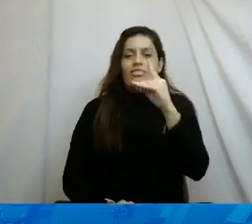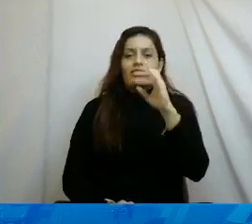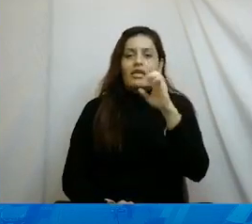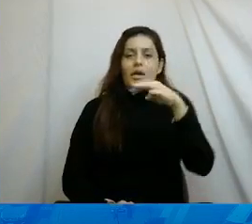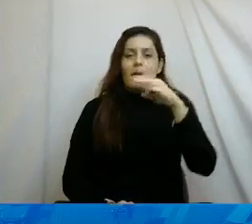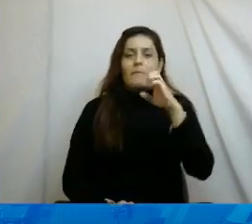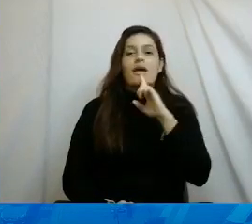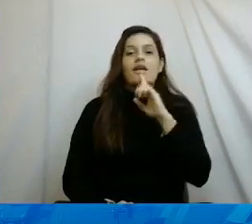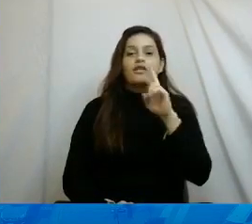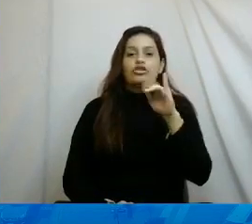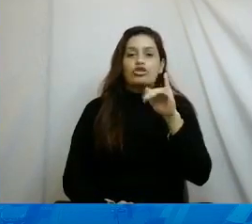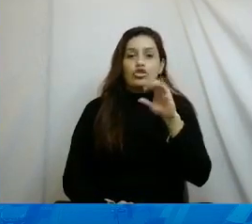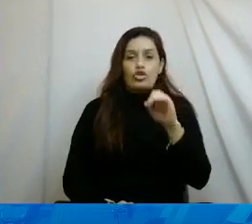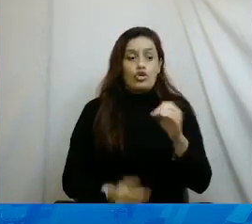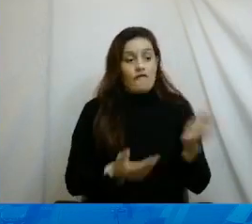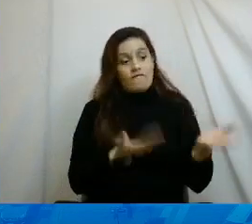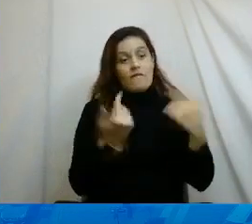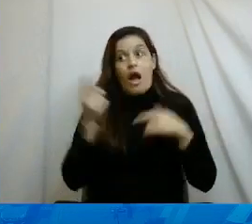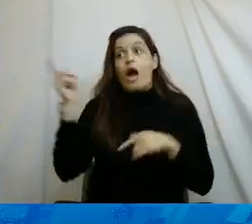voluntad de la persona